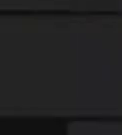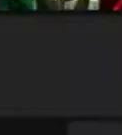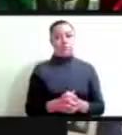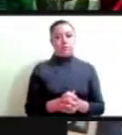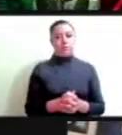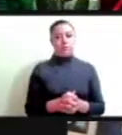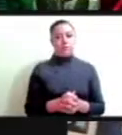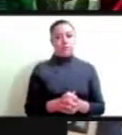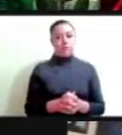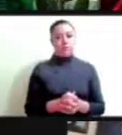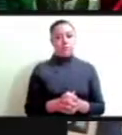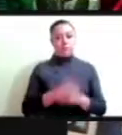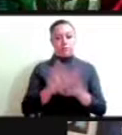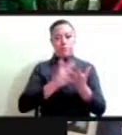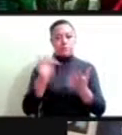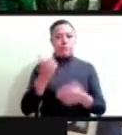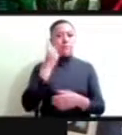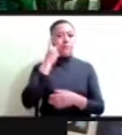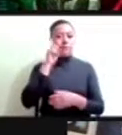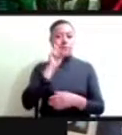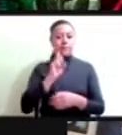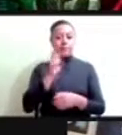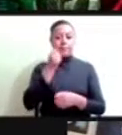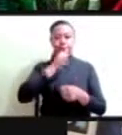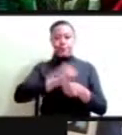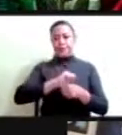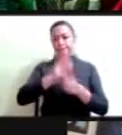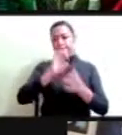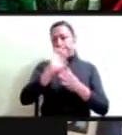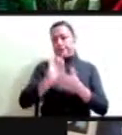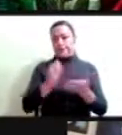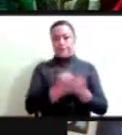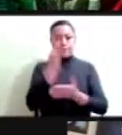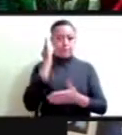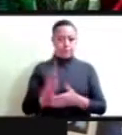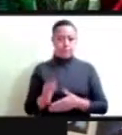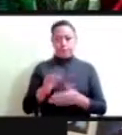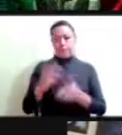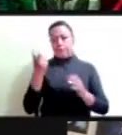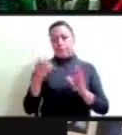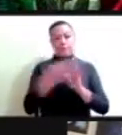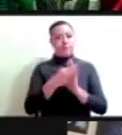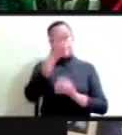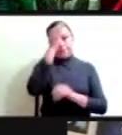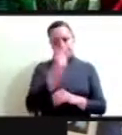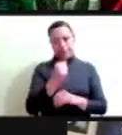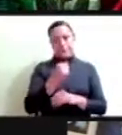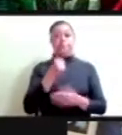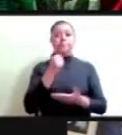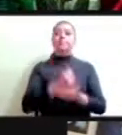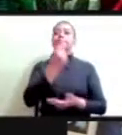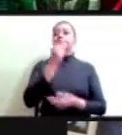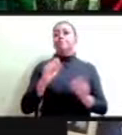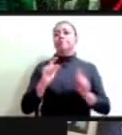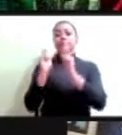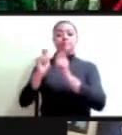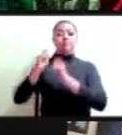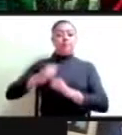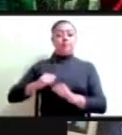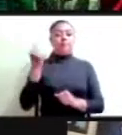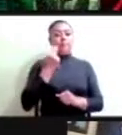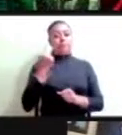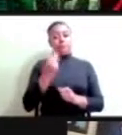Gracias, diputada secretaria. En consecuencia, se aprueba el dictamen al punto de acuerdo que presentó la Comisión de Movilidad. Remítase a las autoridades correspondientes.